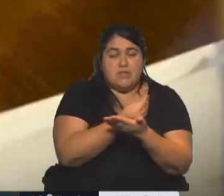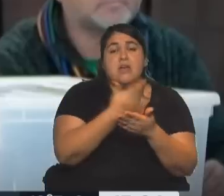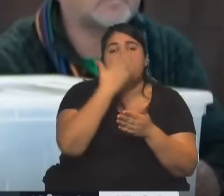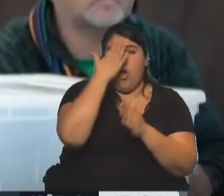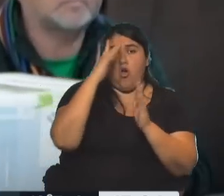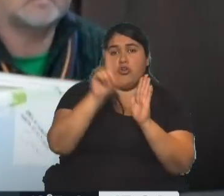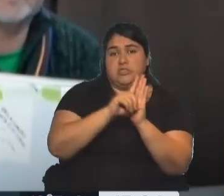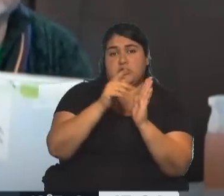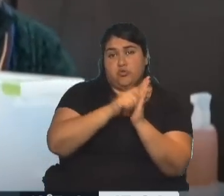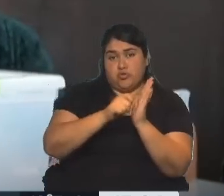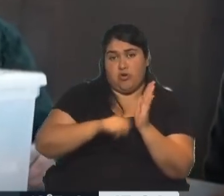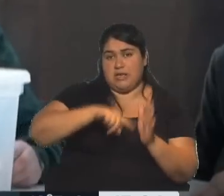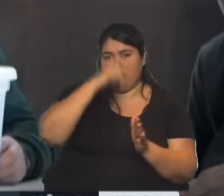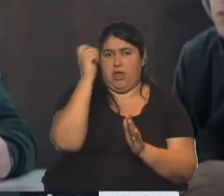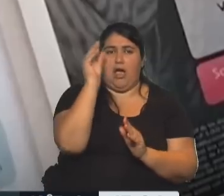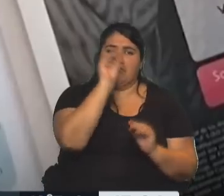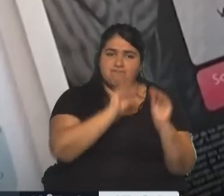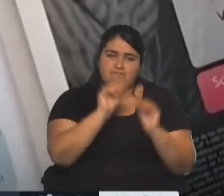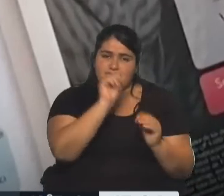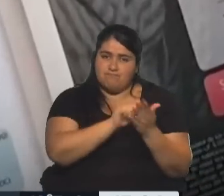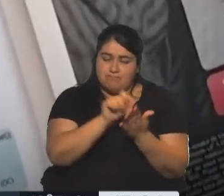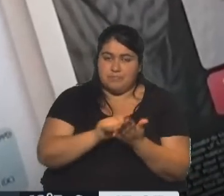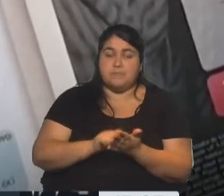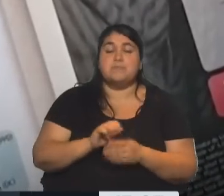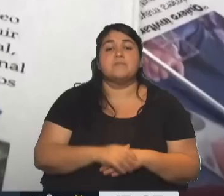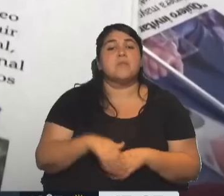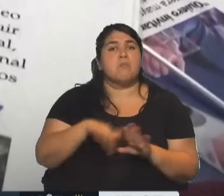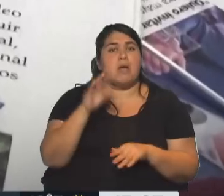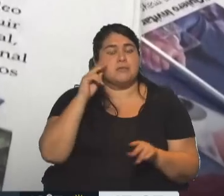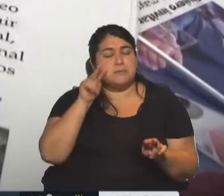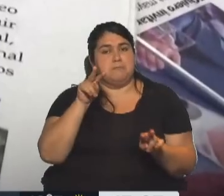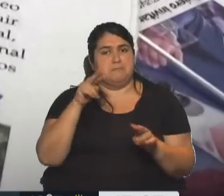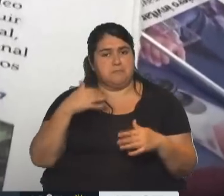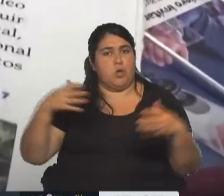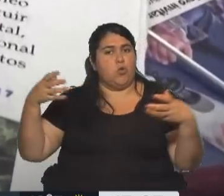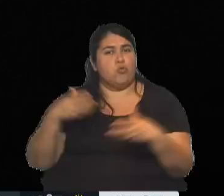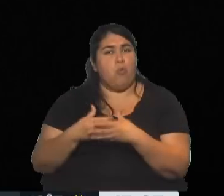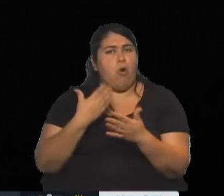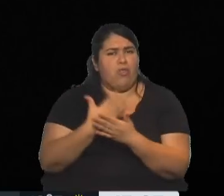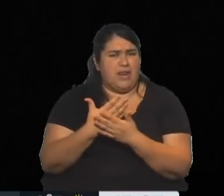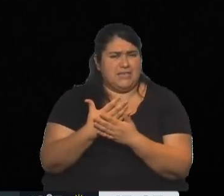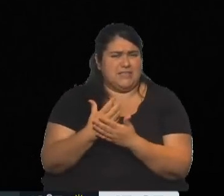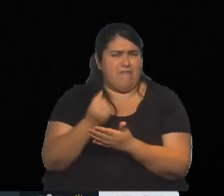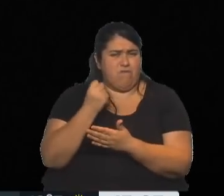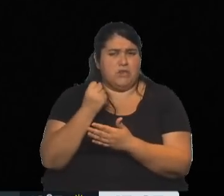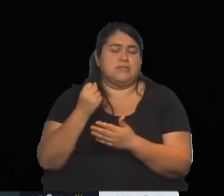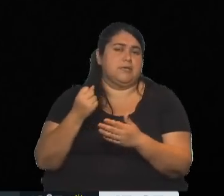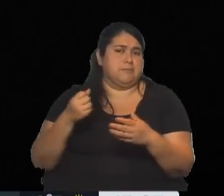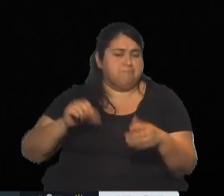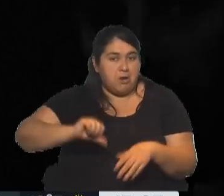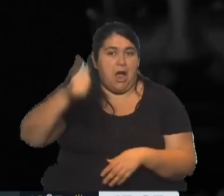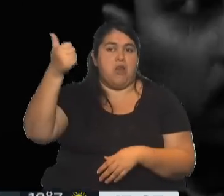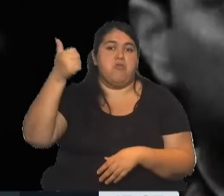Constitución Nacional. Lo impactante del resultado es que la ultraderecha fue la gran ganadora, la misma fuerza que se